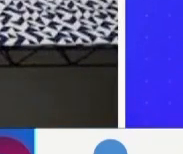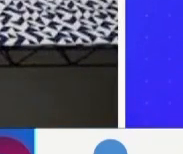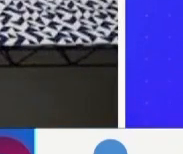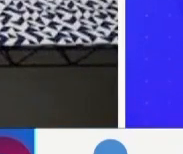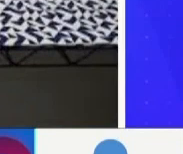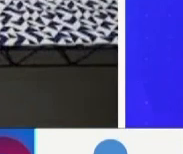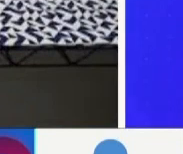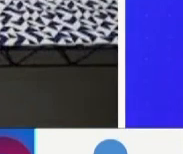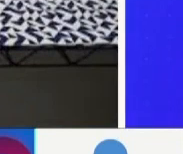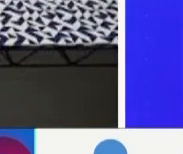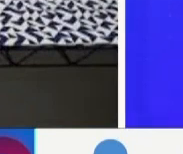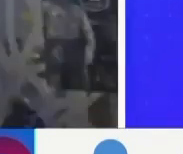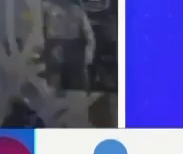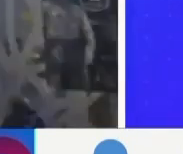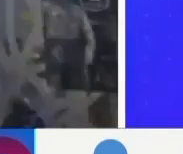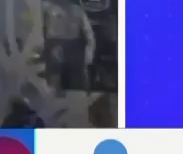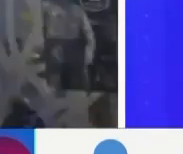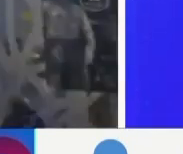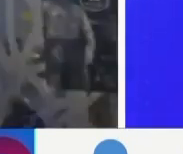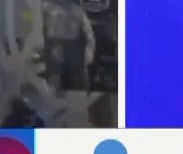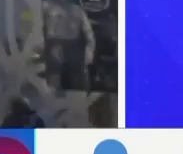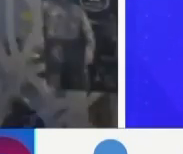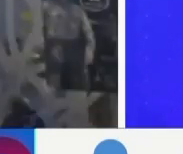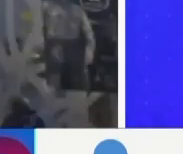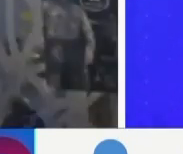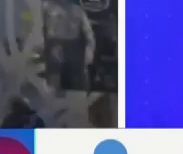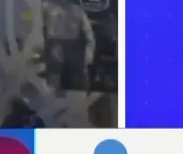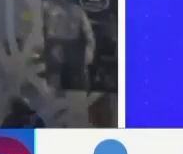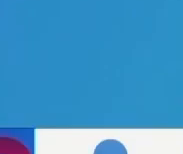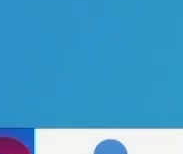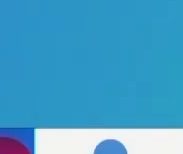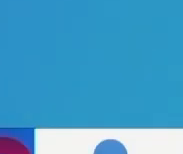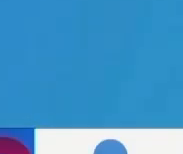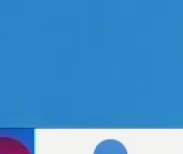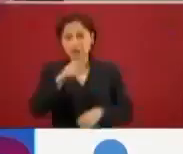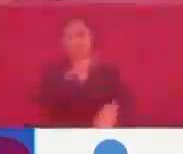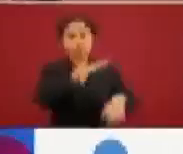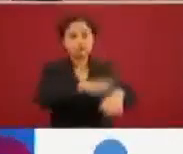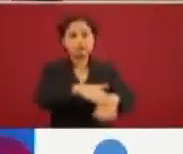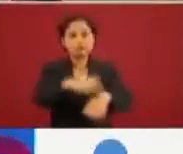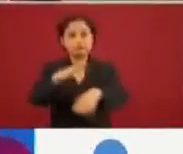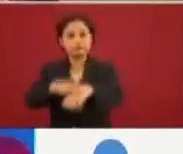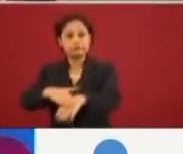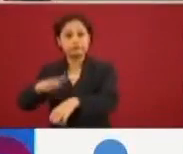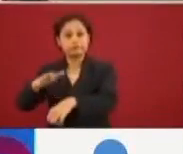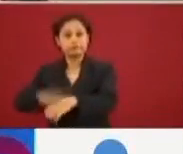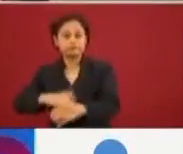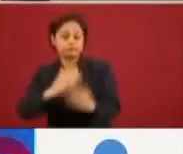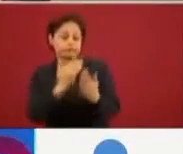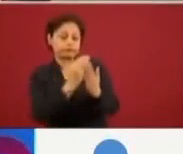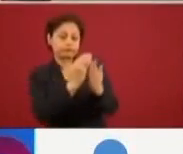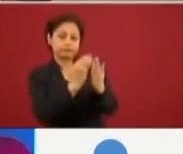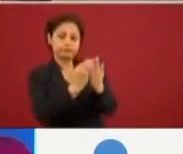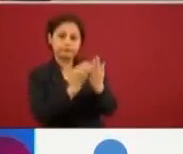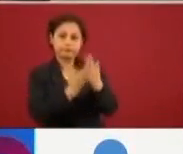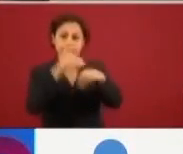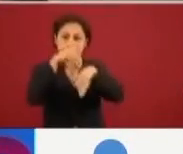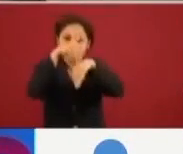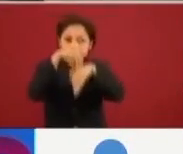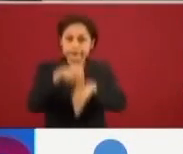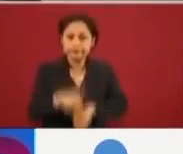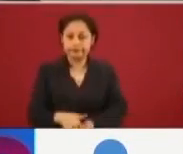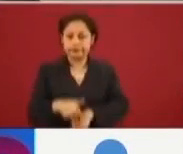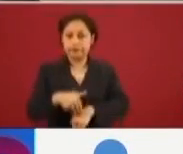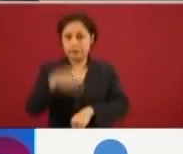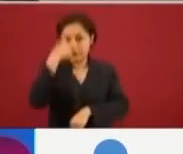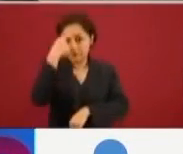van a considerar áreas COVID. Esto luego del anuncio que hizo ayer el gobierno federal en el sentido de que